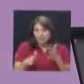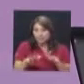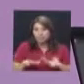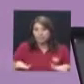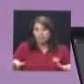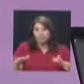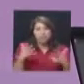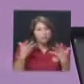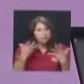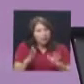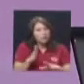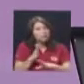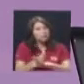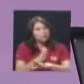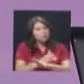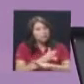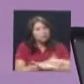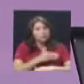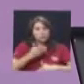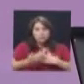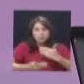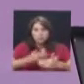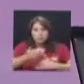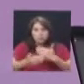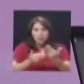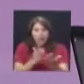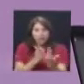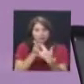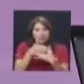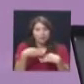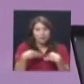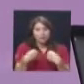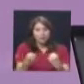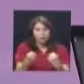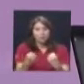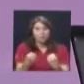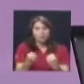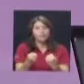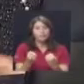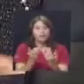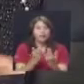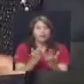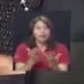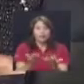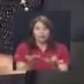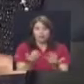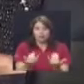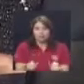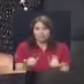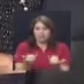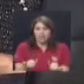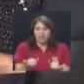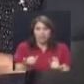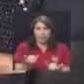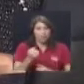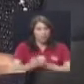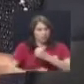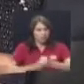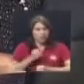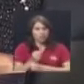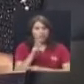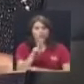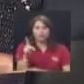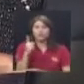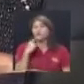en el acceso a la salud al acceso a la salud venga en este siglo 21 de ancianos